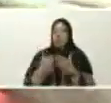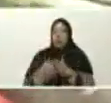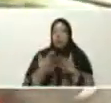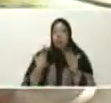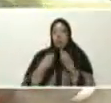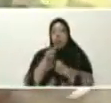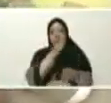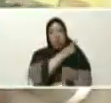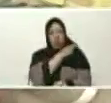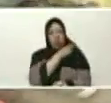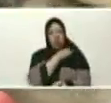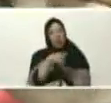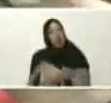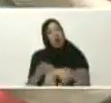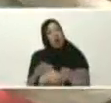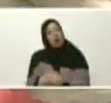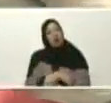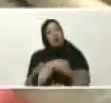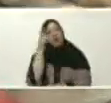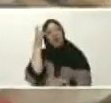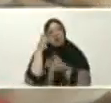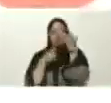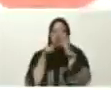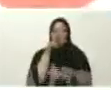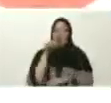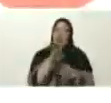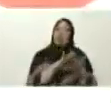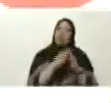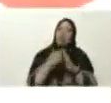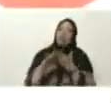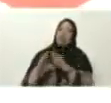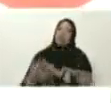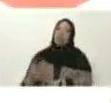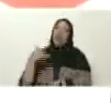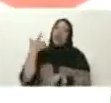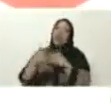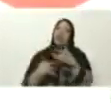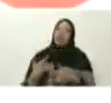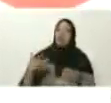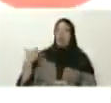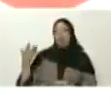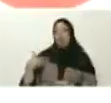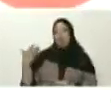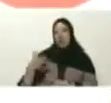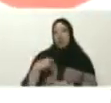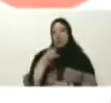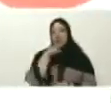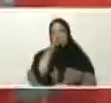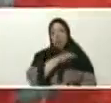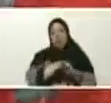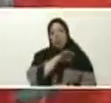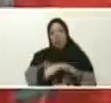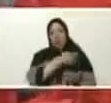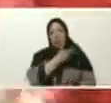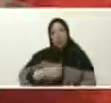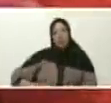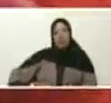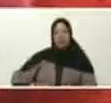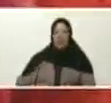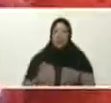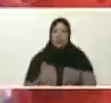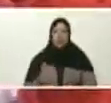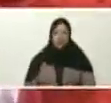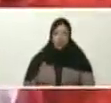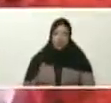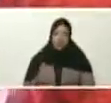como jefes y jefas de calle, de VCH, de comunidad. Estamos aquí muy contentos, señor presidente.